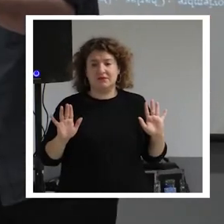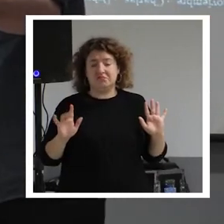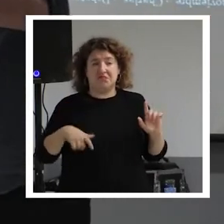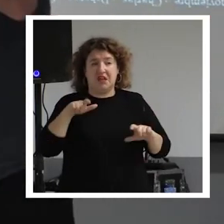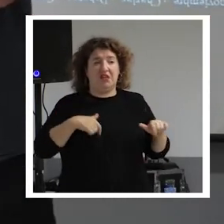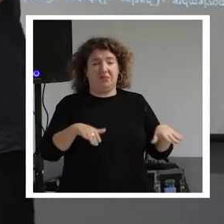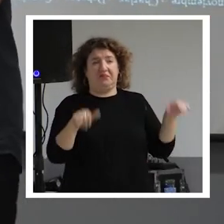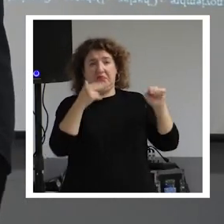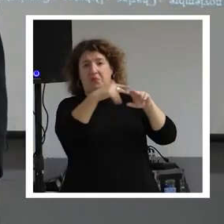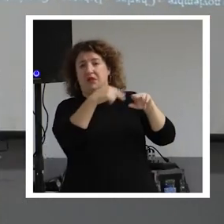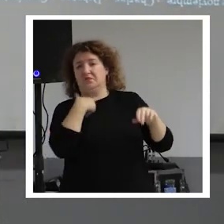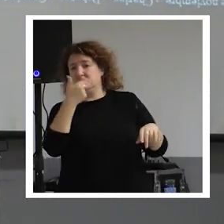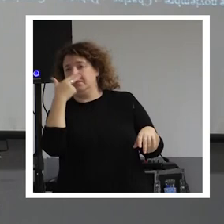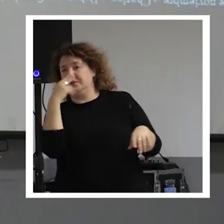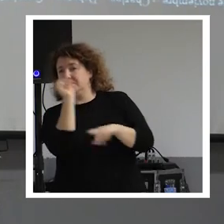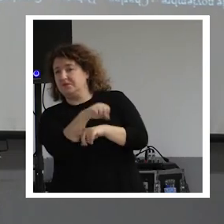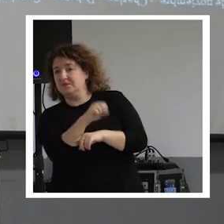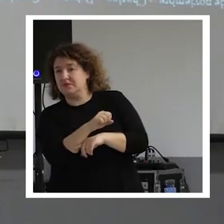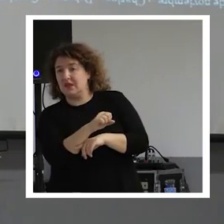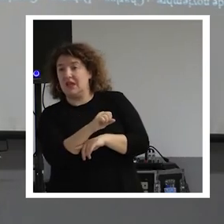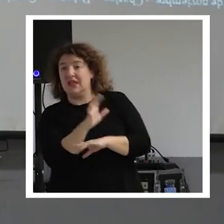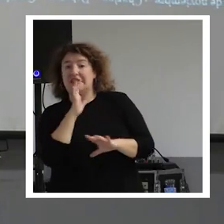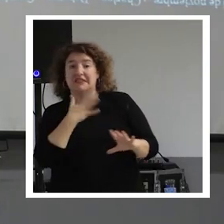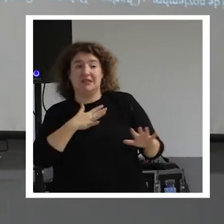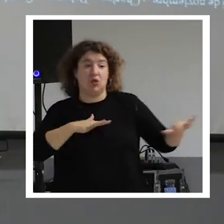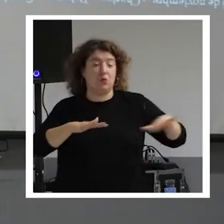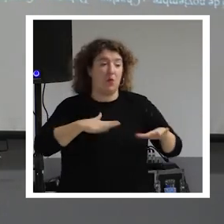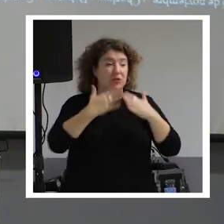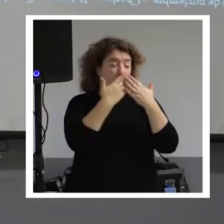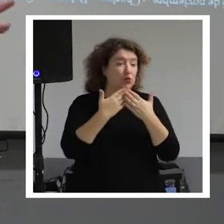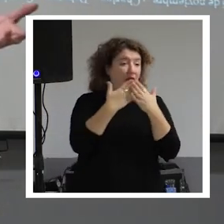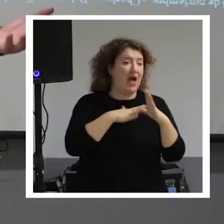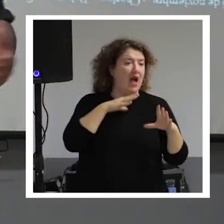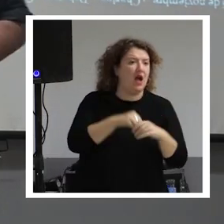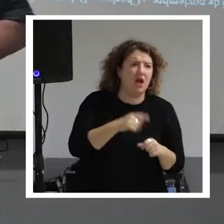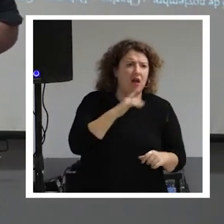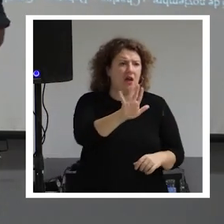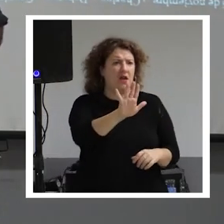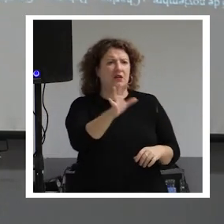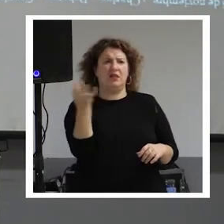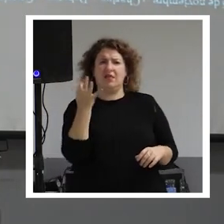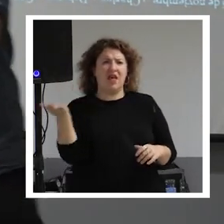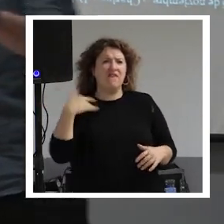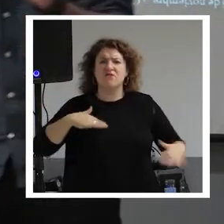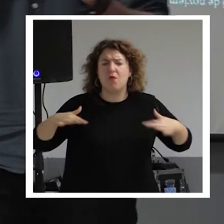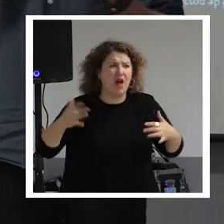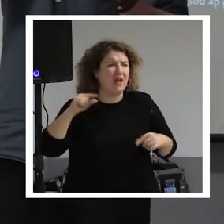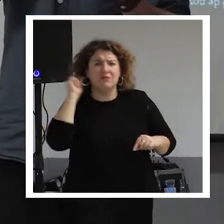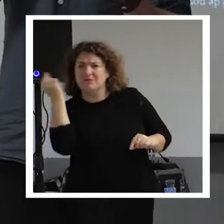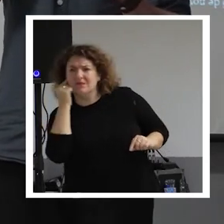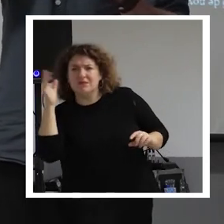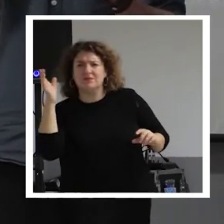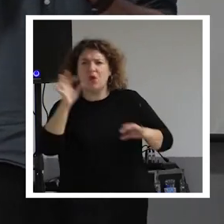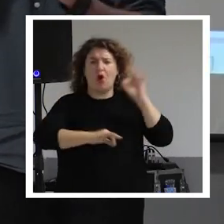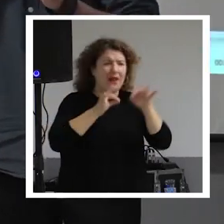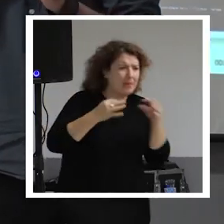protegida por un súper mayoritarios de dos tercios cuatro séptimos etcétera por lo tanto el pueblo primero se retrajo de la